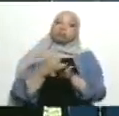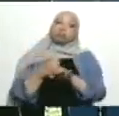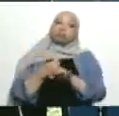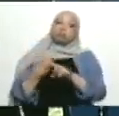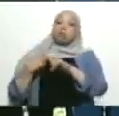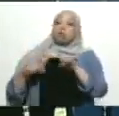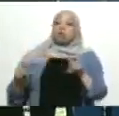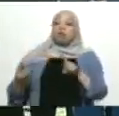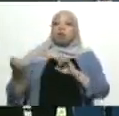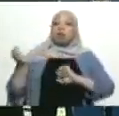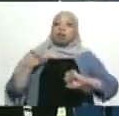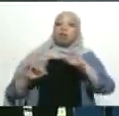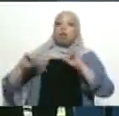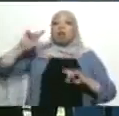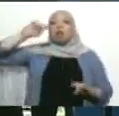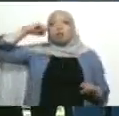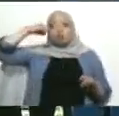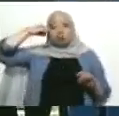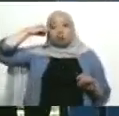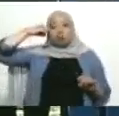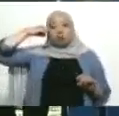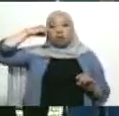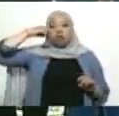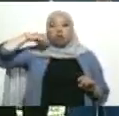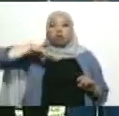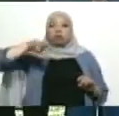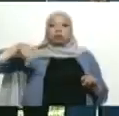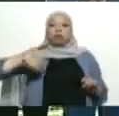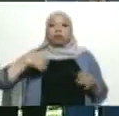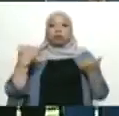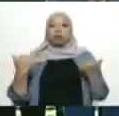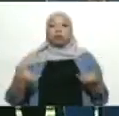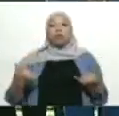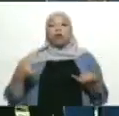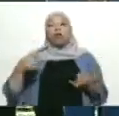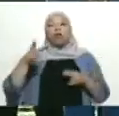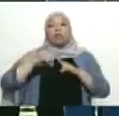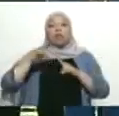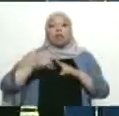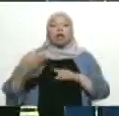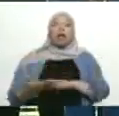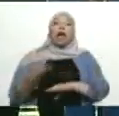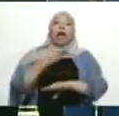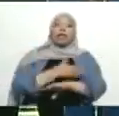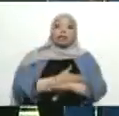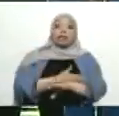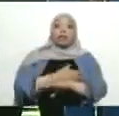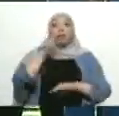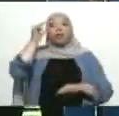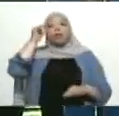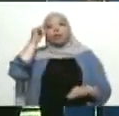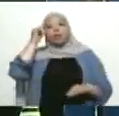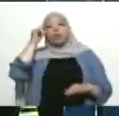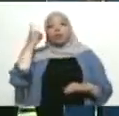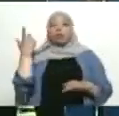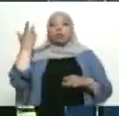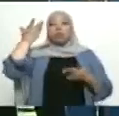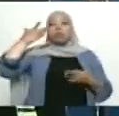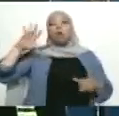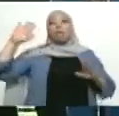ellos trataron, recuerden que no solo fue por aquí, por el Táchira. Ellos días antes habían tratado con un